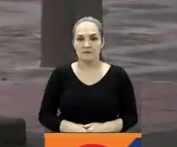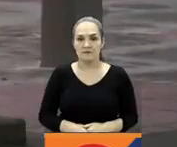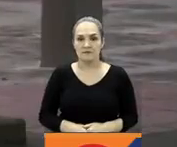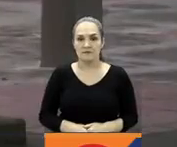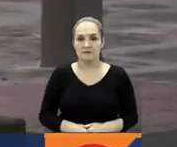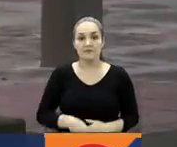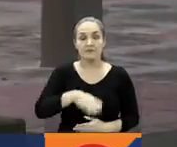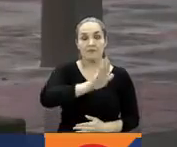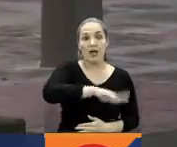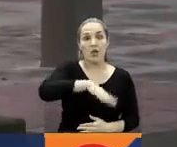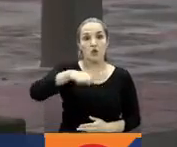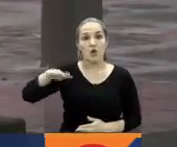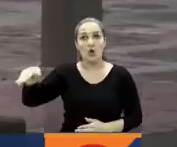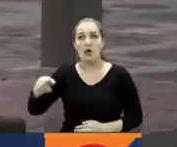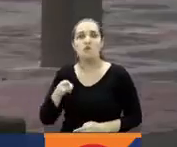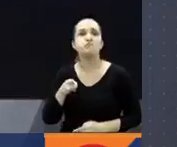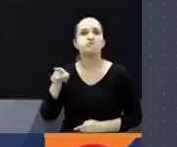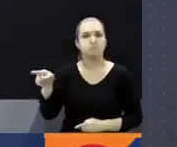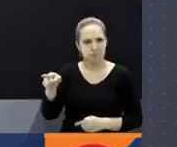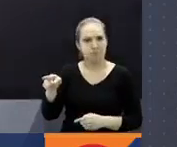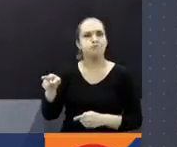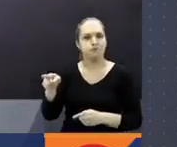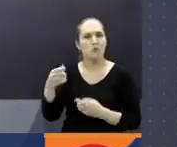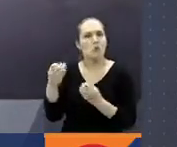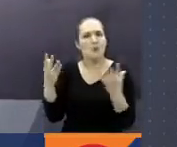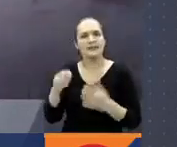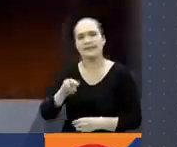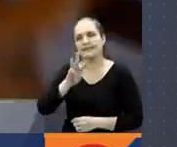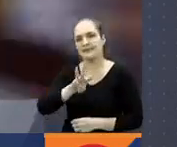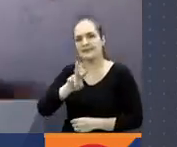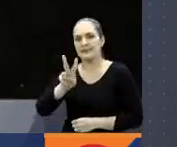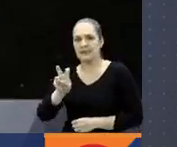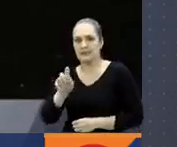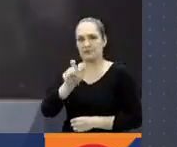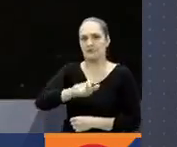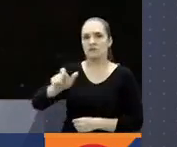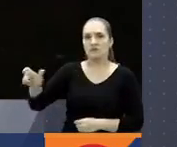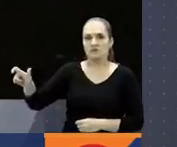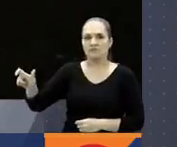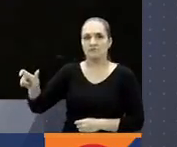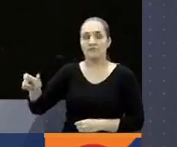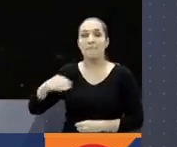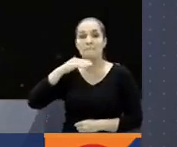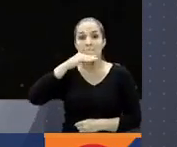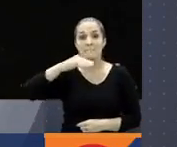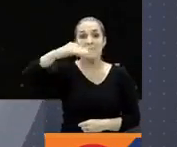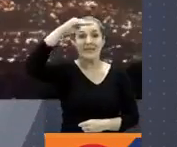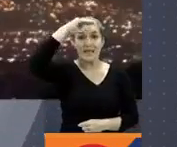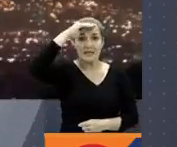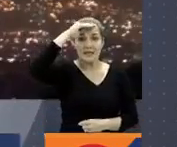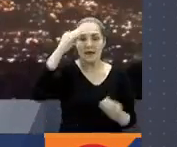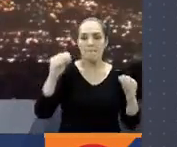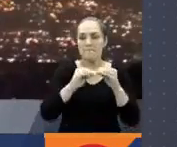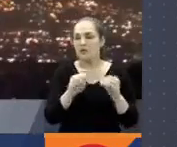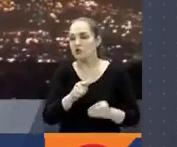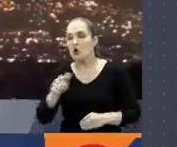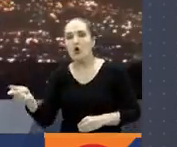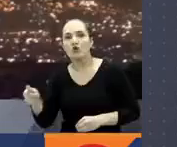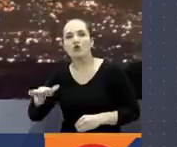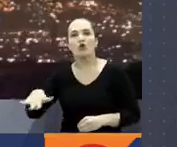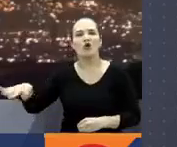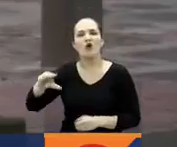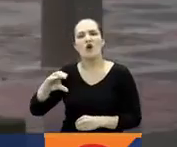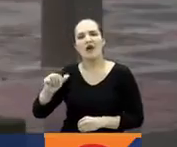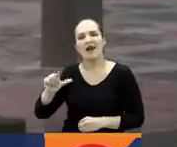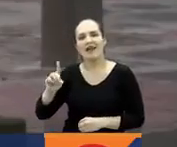En Antioquia se mantiene la cifra de 37 personas quemadas con pólvora. Medellín y el municipio de Caldas, al sur del Valle de